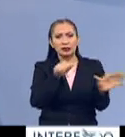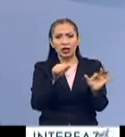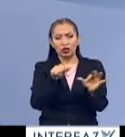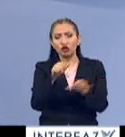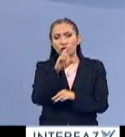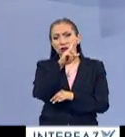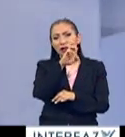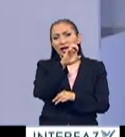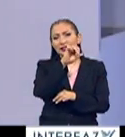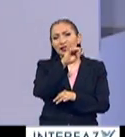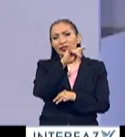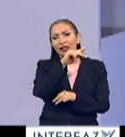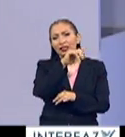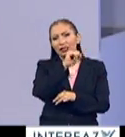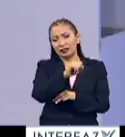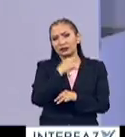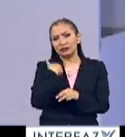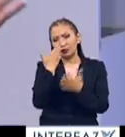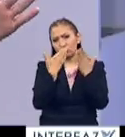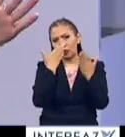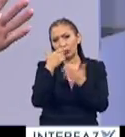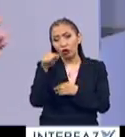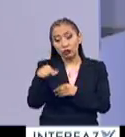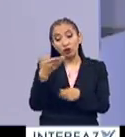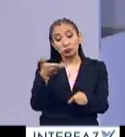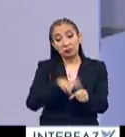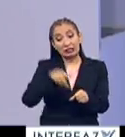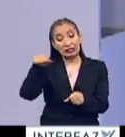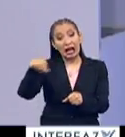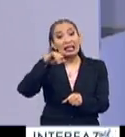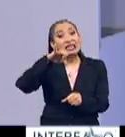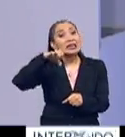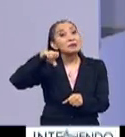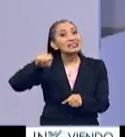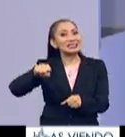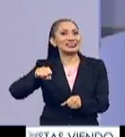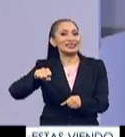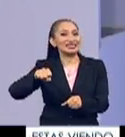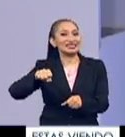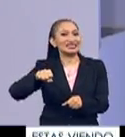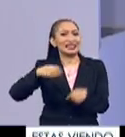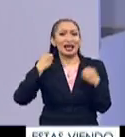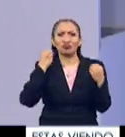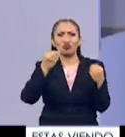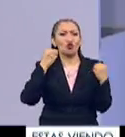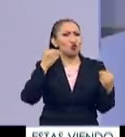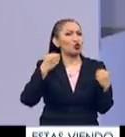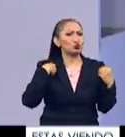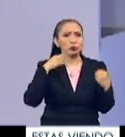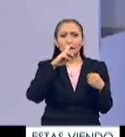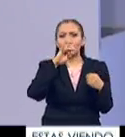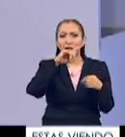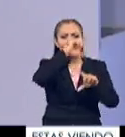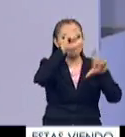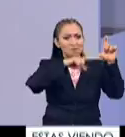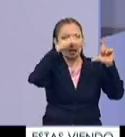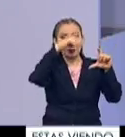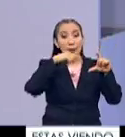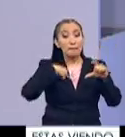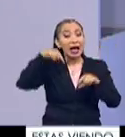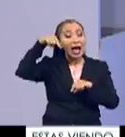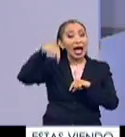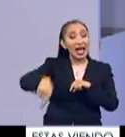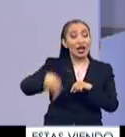600 residentes en todo el hospital y es un hospital del IMSS, o sea, tenemos muchísimos residentes a nivel nacional, pero